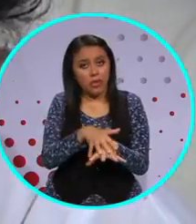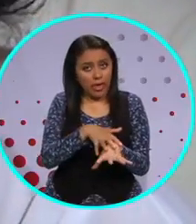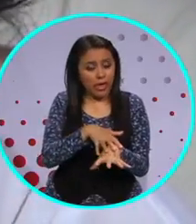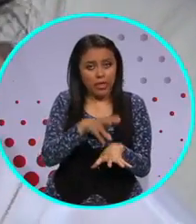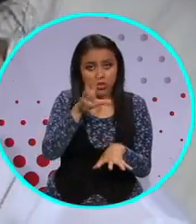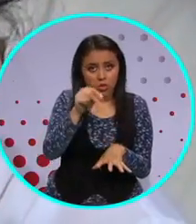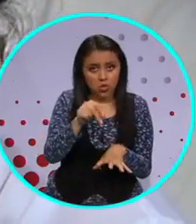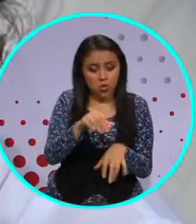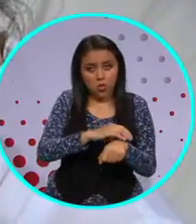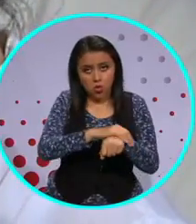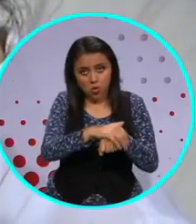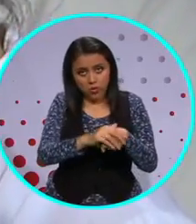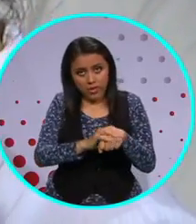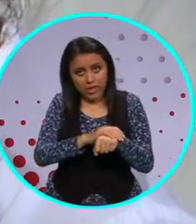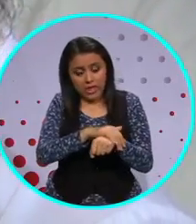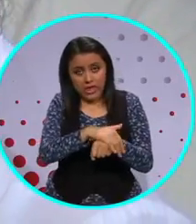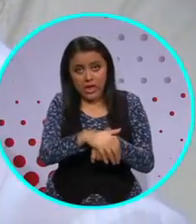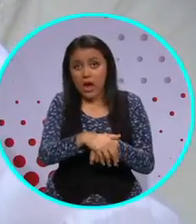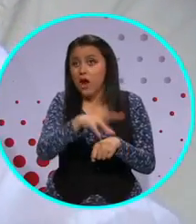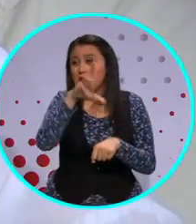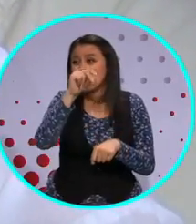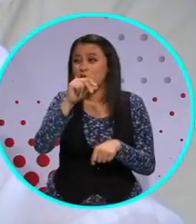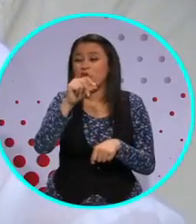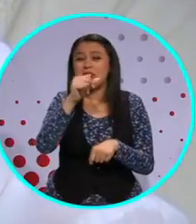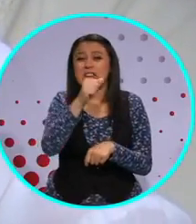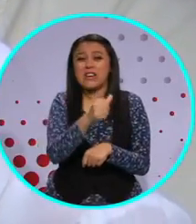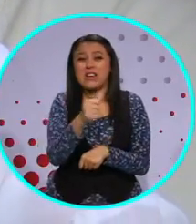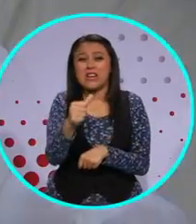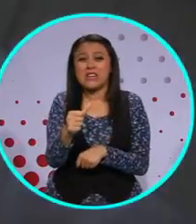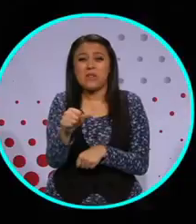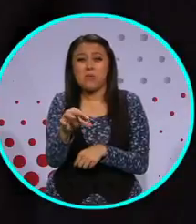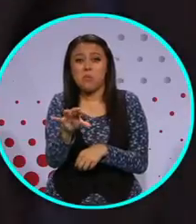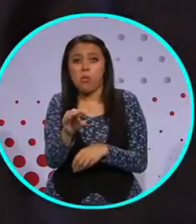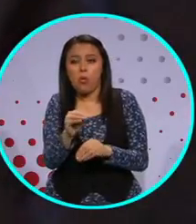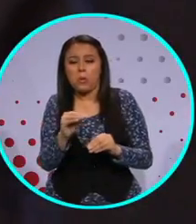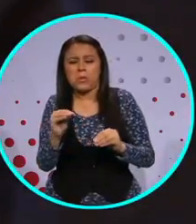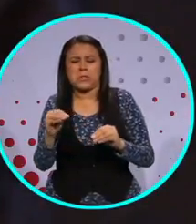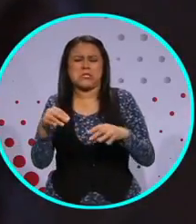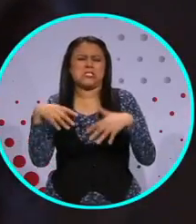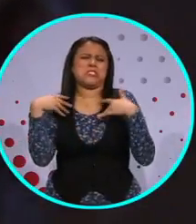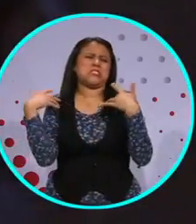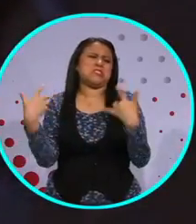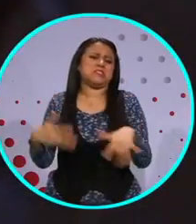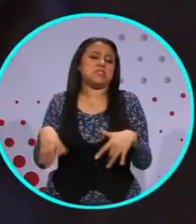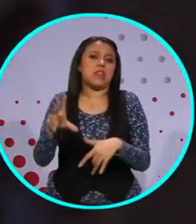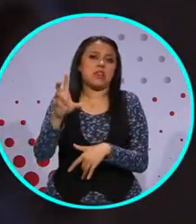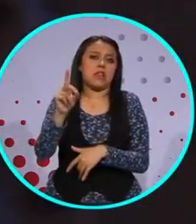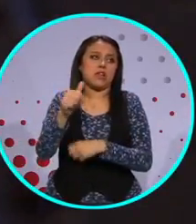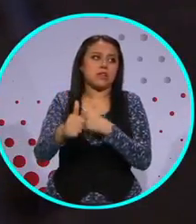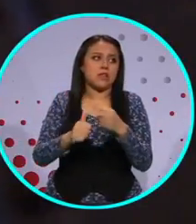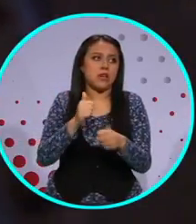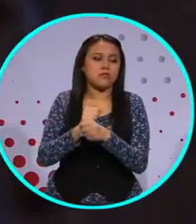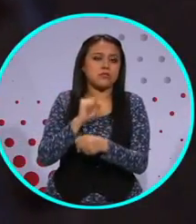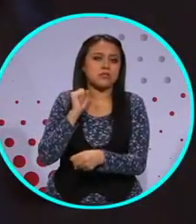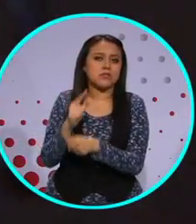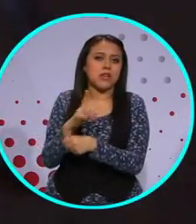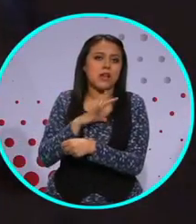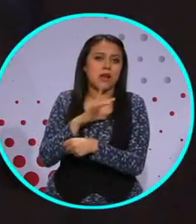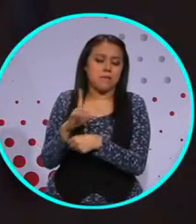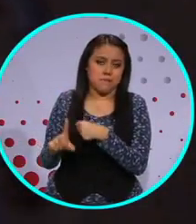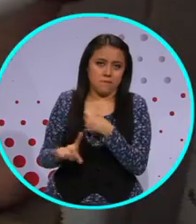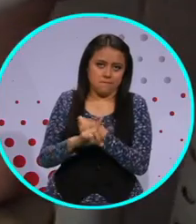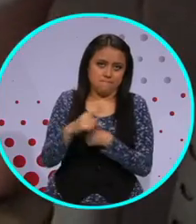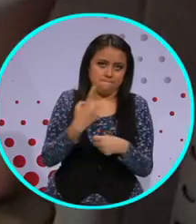nada más te duele una rodilla no te duele cada cosa que mueres hace poco más de 30 años le fue diagnosticado el padecimiento